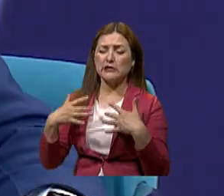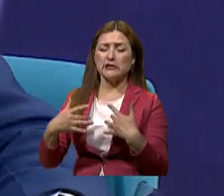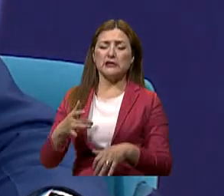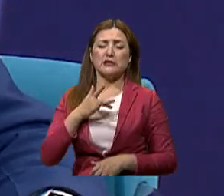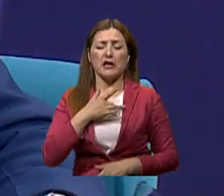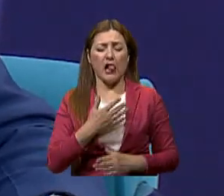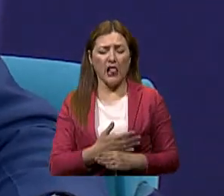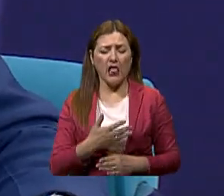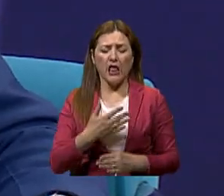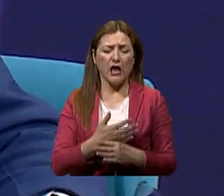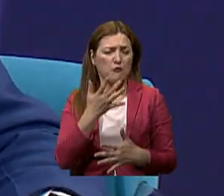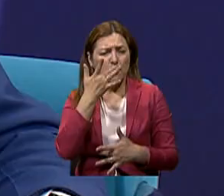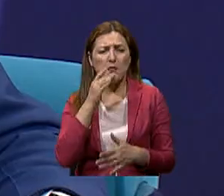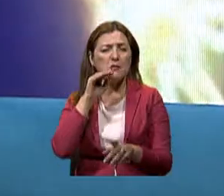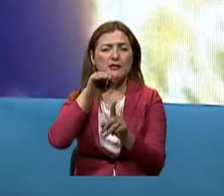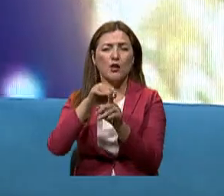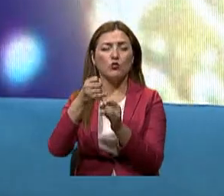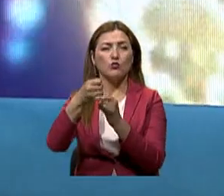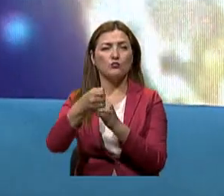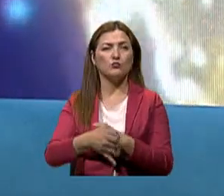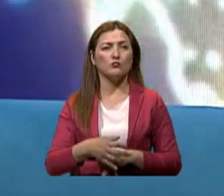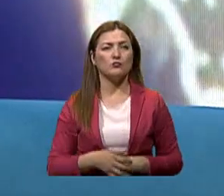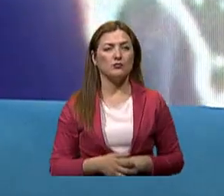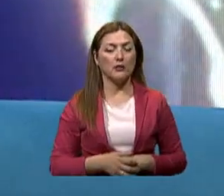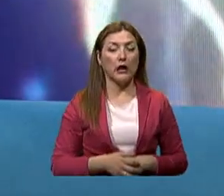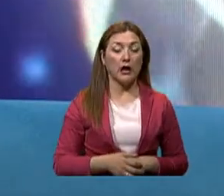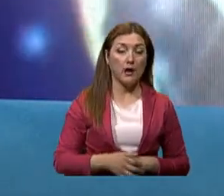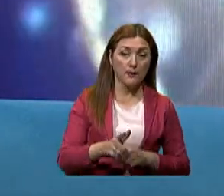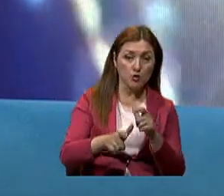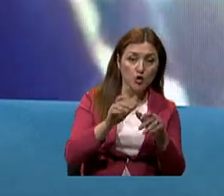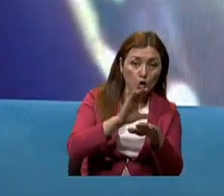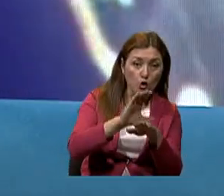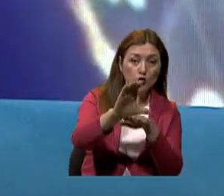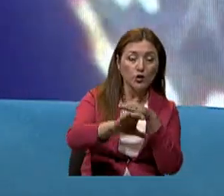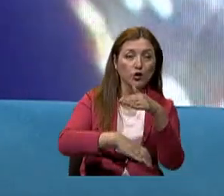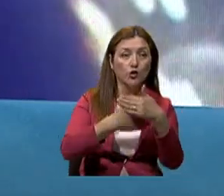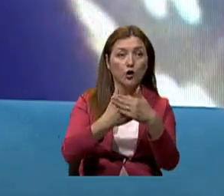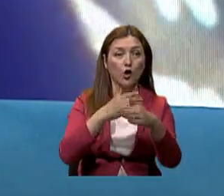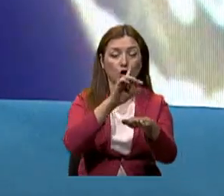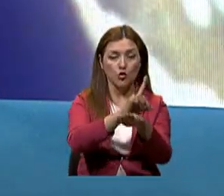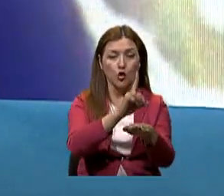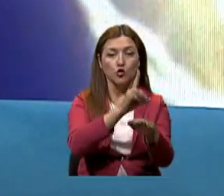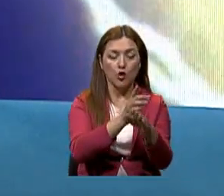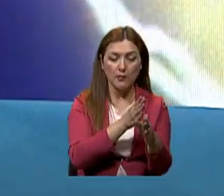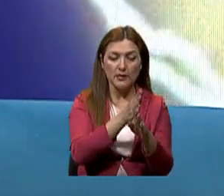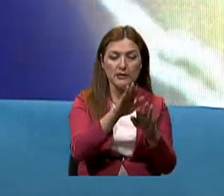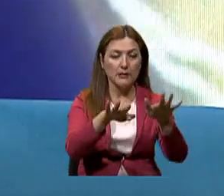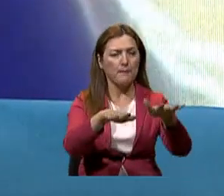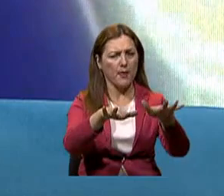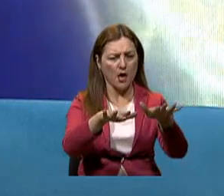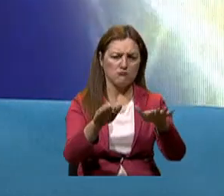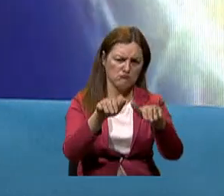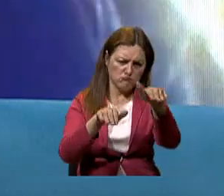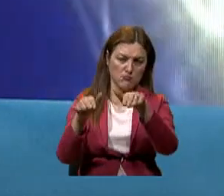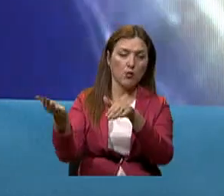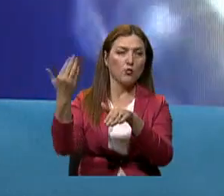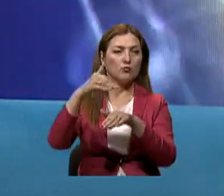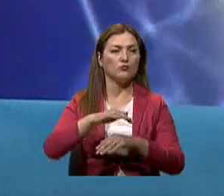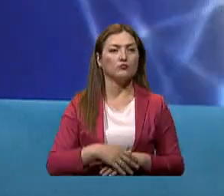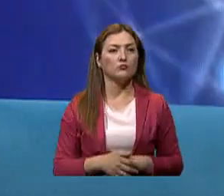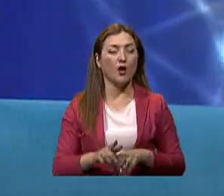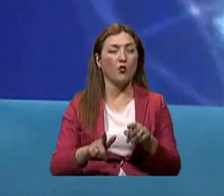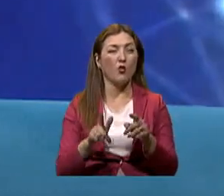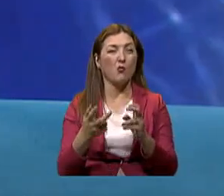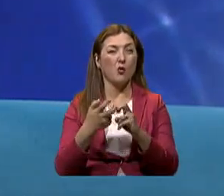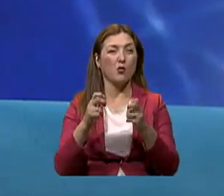sintiendo molestias? El mensaje final. Ay, sí, que acudan donde el doctor, donde el podólogo, que acudan todos, incluso a los que no tienen problemas,